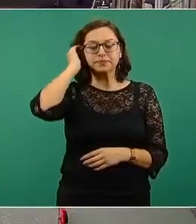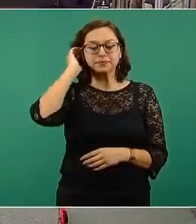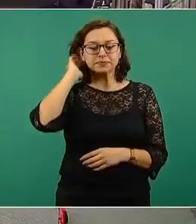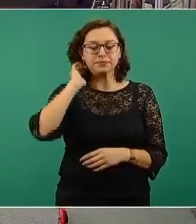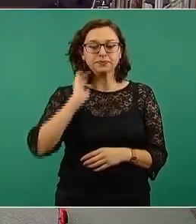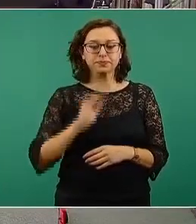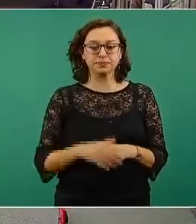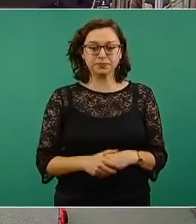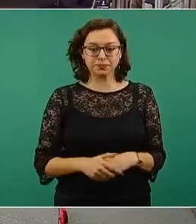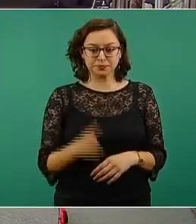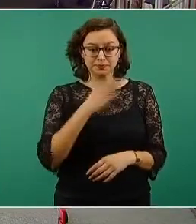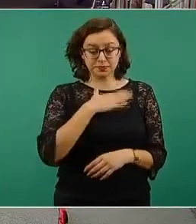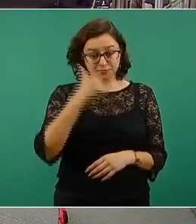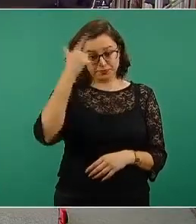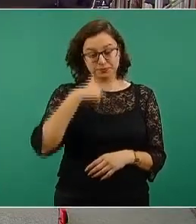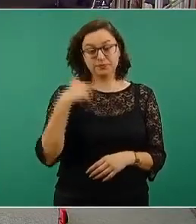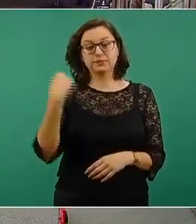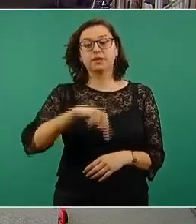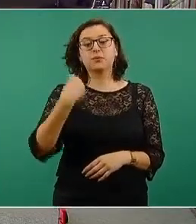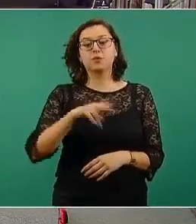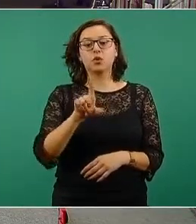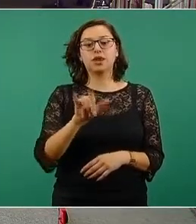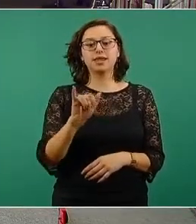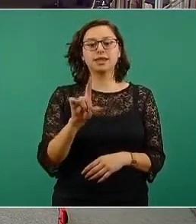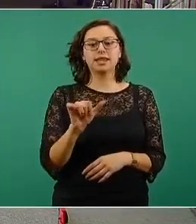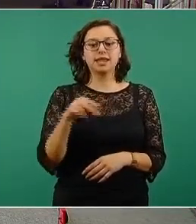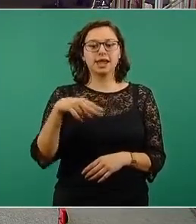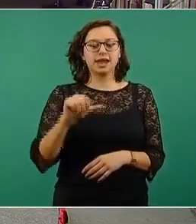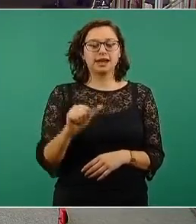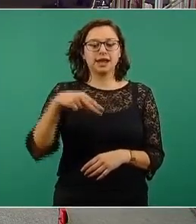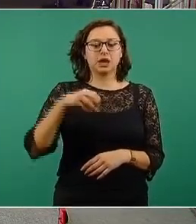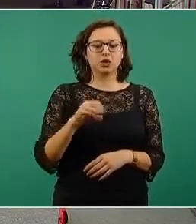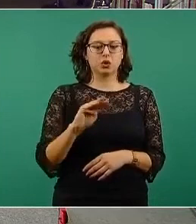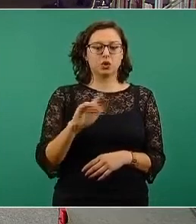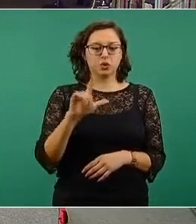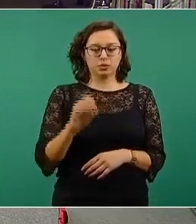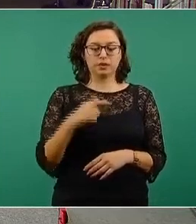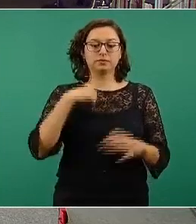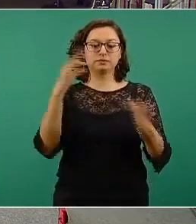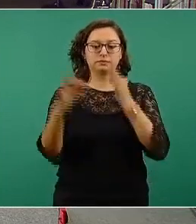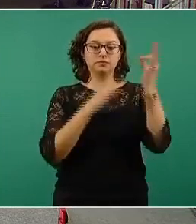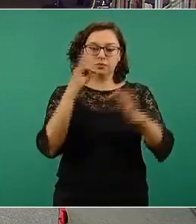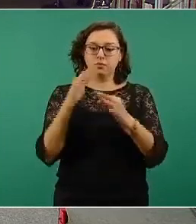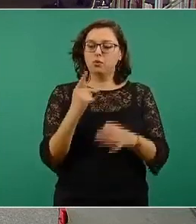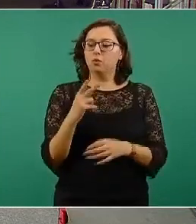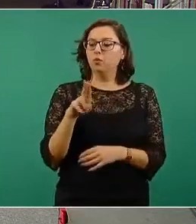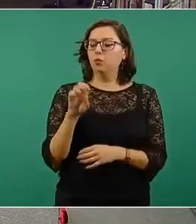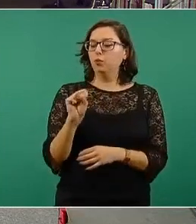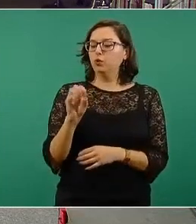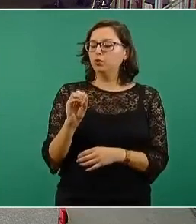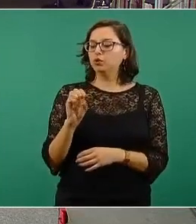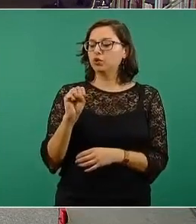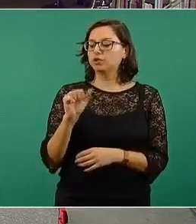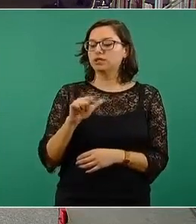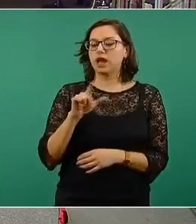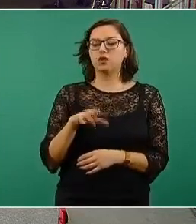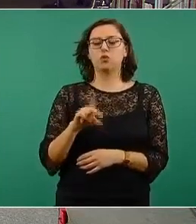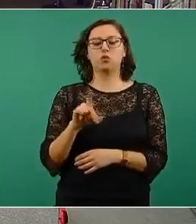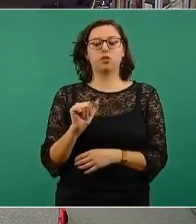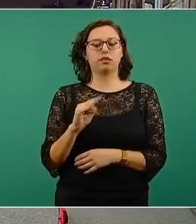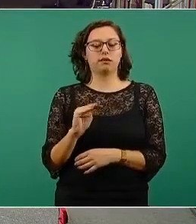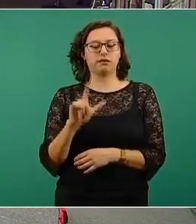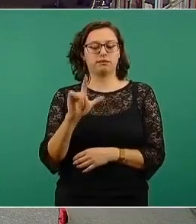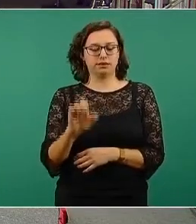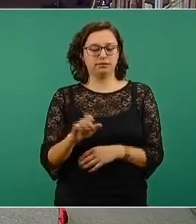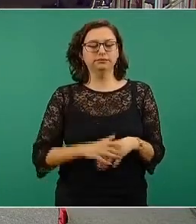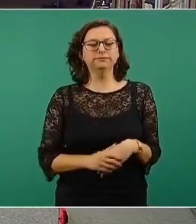Buenas noches, Liliana Noble de Pulso Saludable. Doctor Gatell, ahorita que mencionaba esto de darle mayor fortaleza